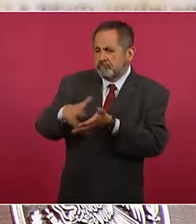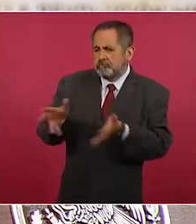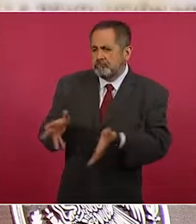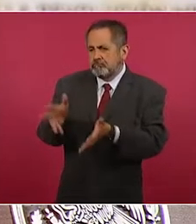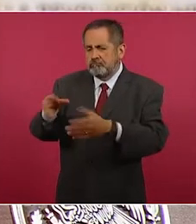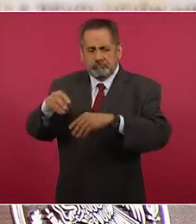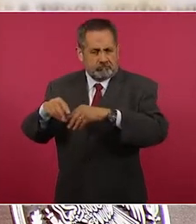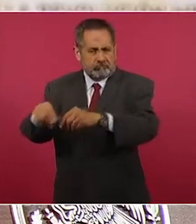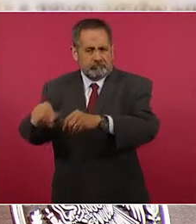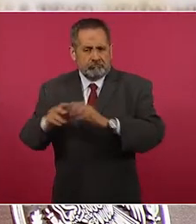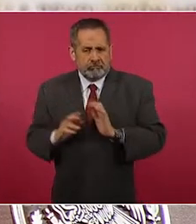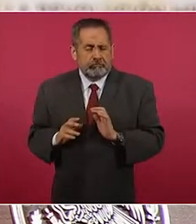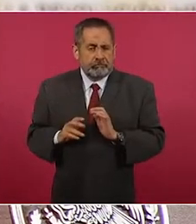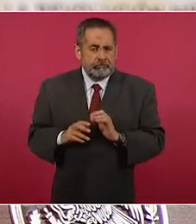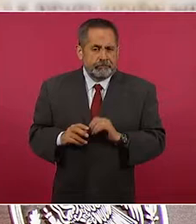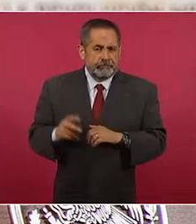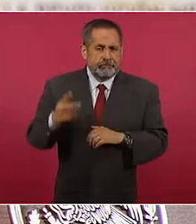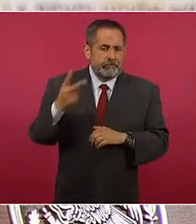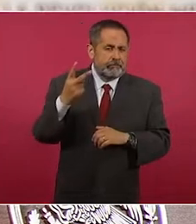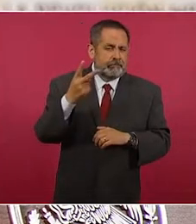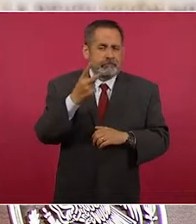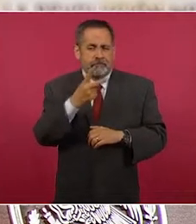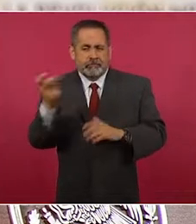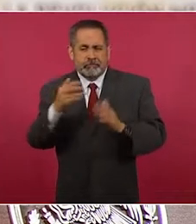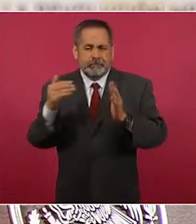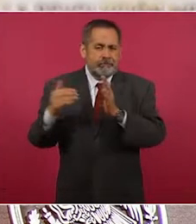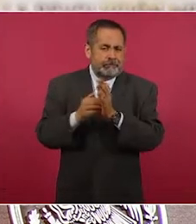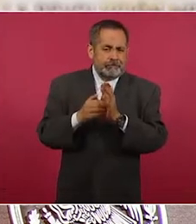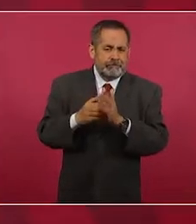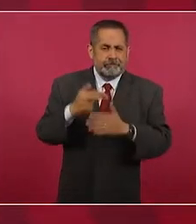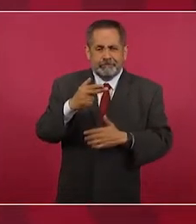en 200,000 hectáreas.